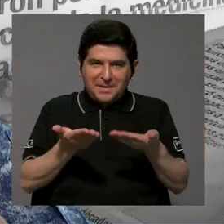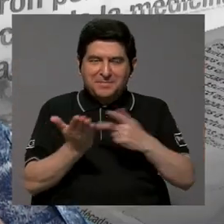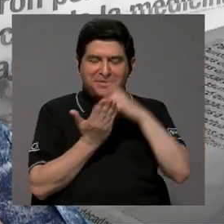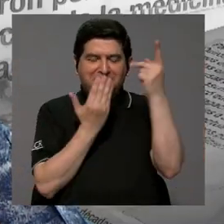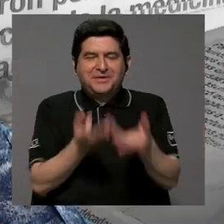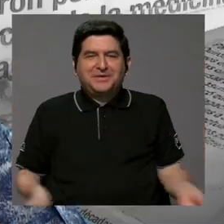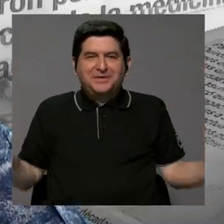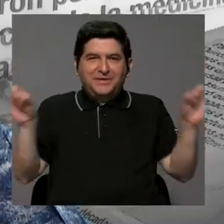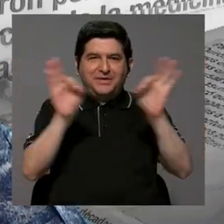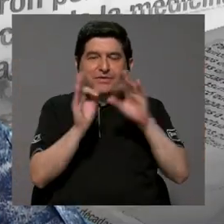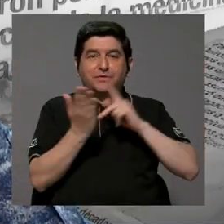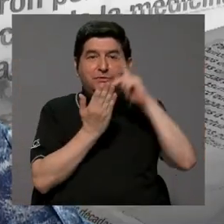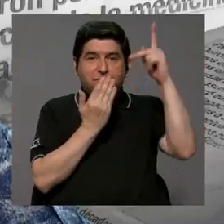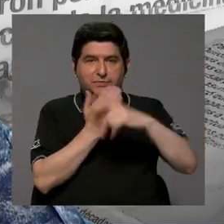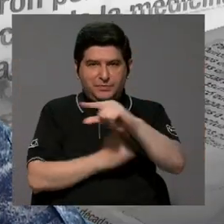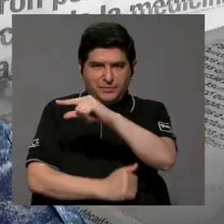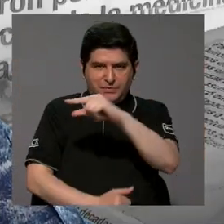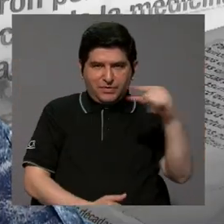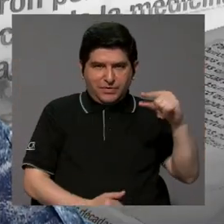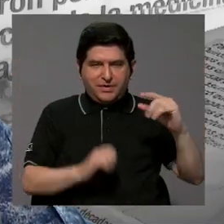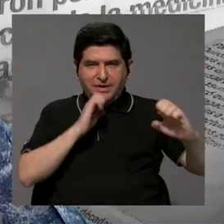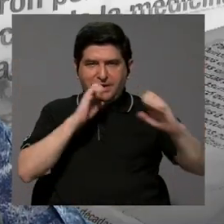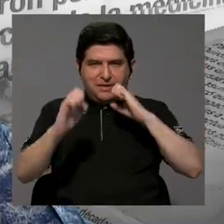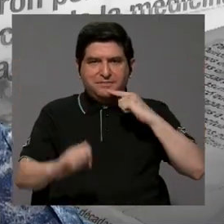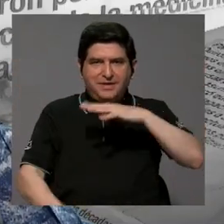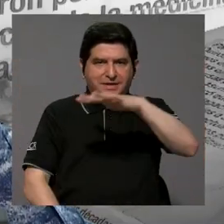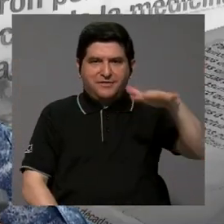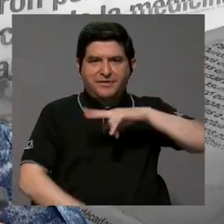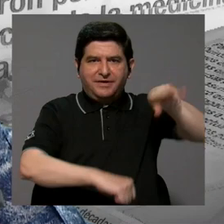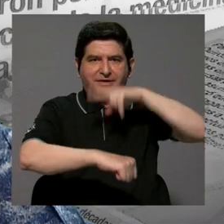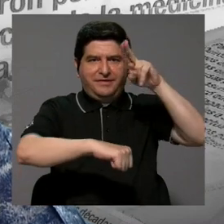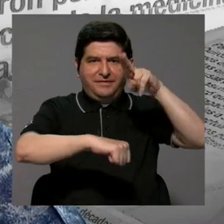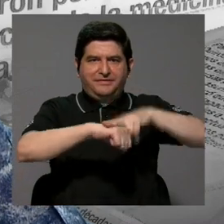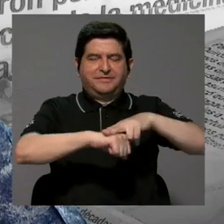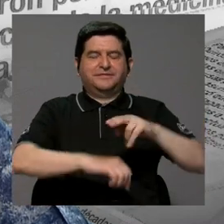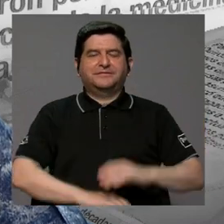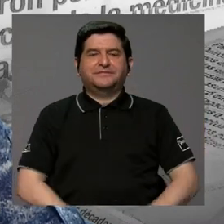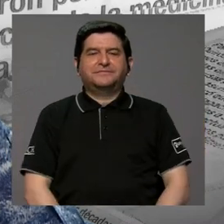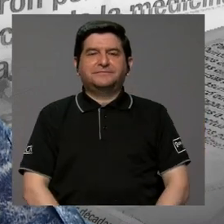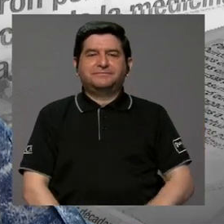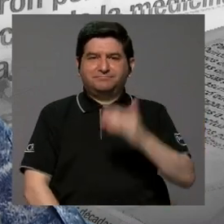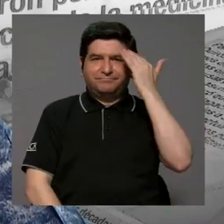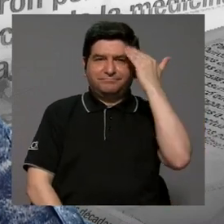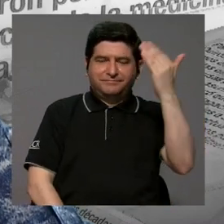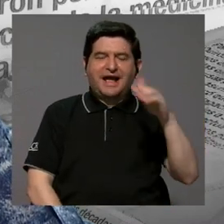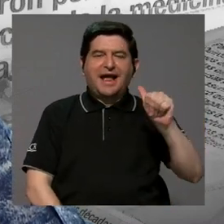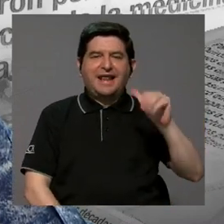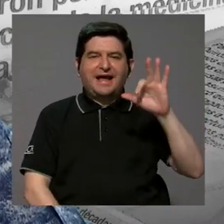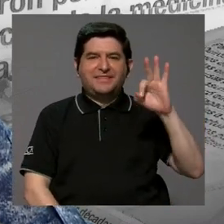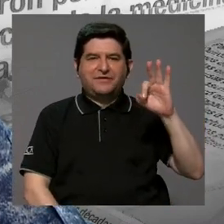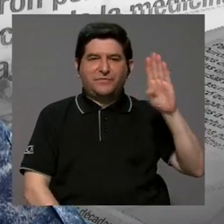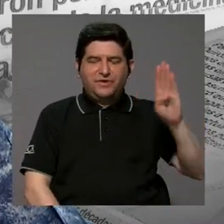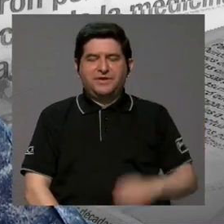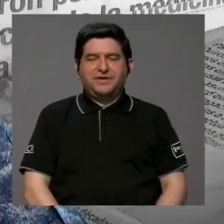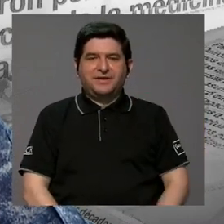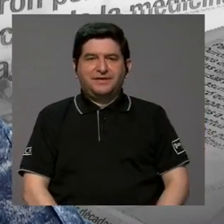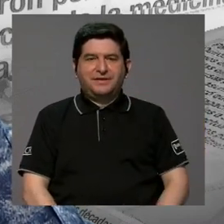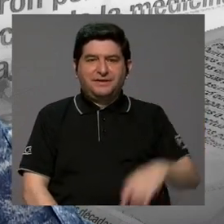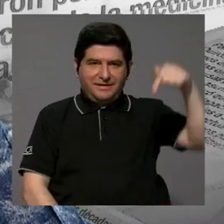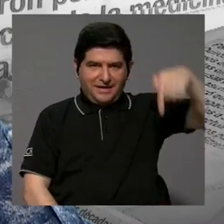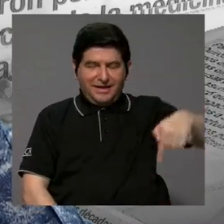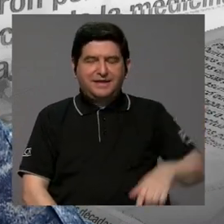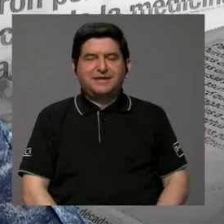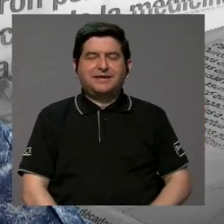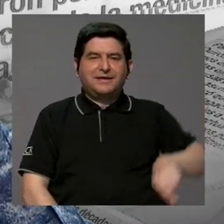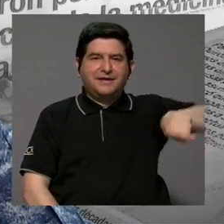Bienvenidos a Lo que Importa, un programa semanal de entrevistas sobre la realidad nacional. Les saluda Alejandra Fernández Bonilla,